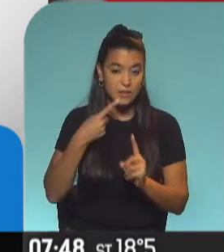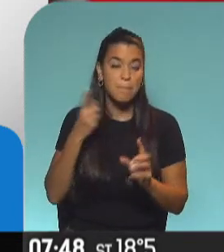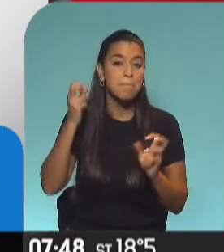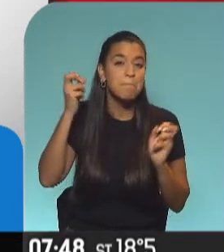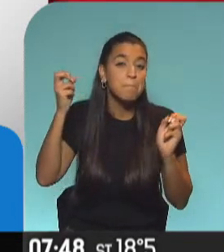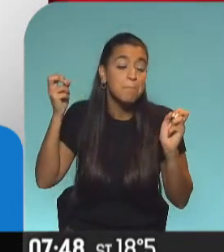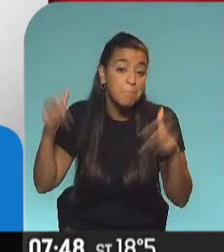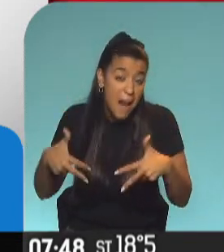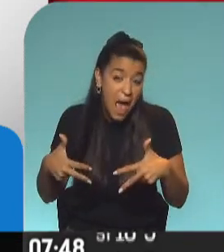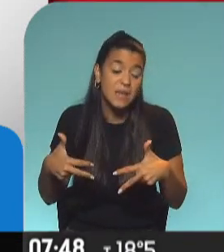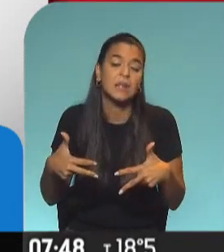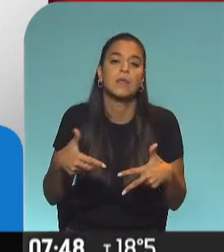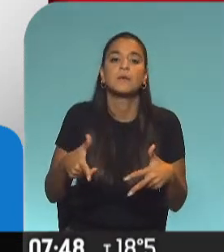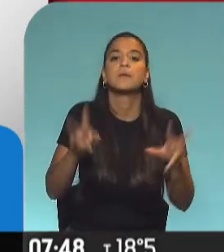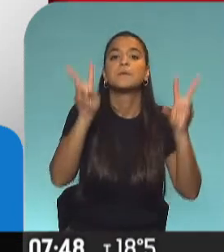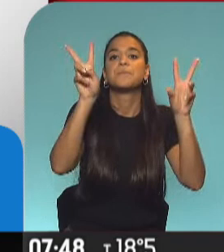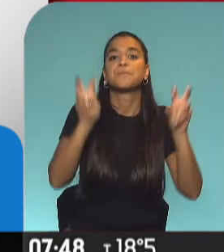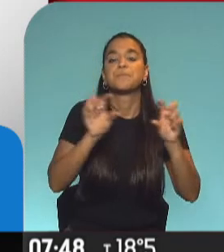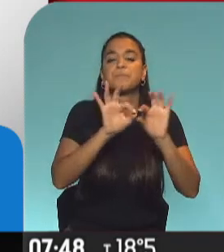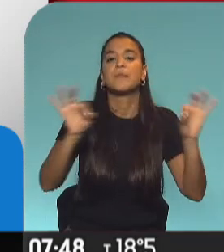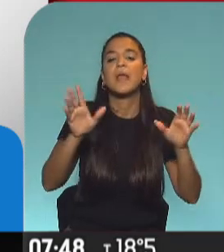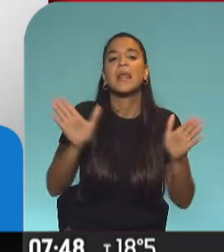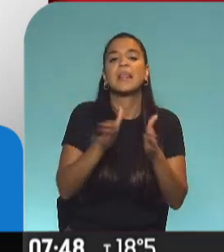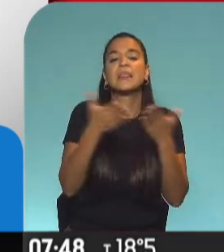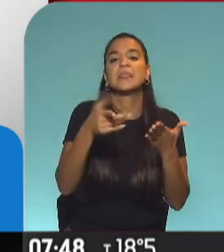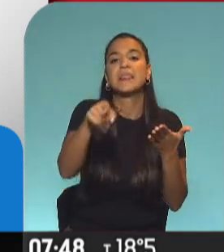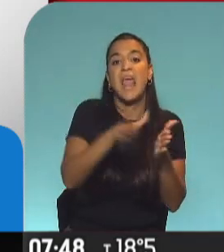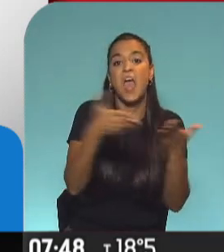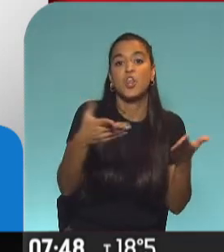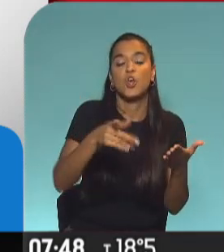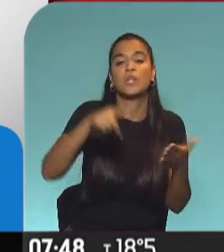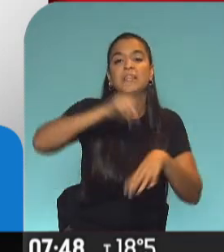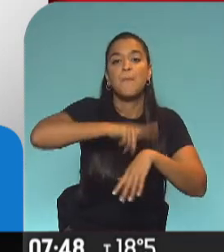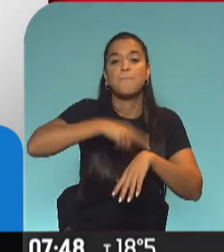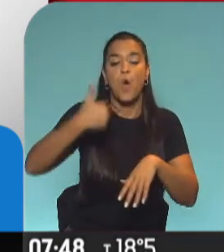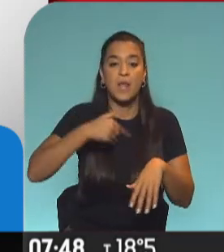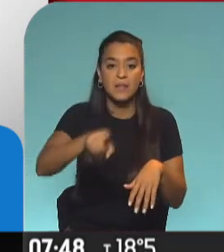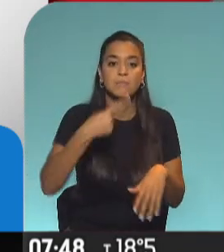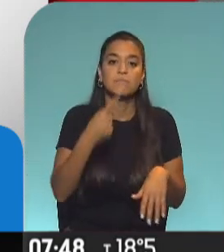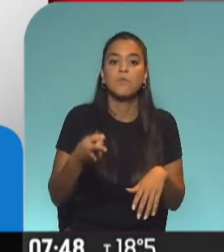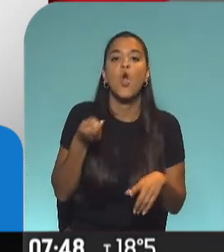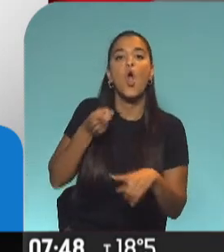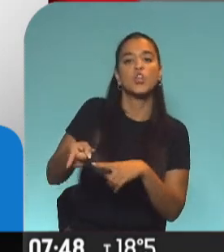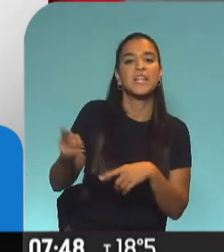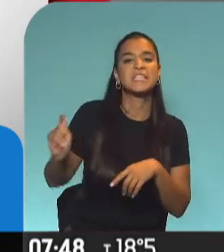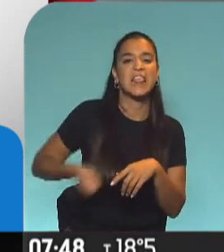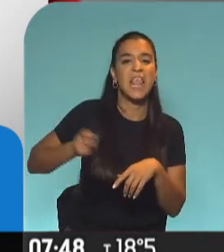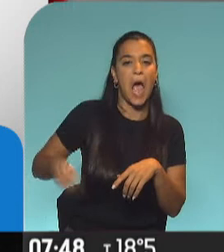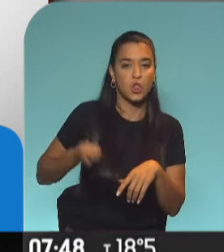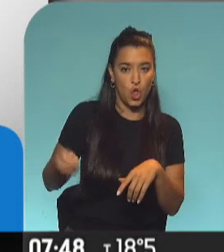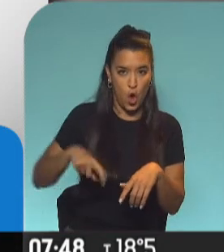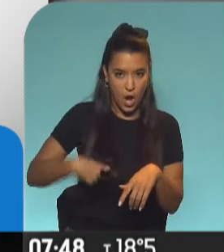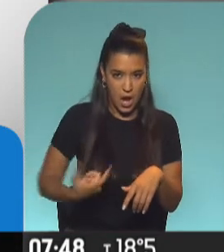que en este caso titula el diario Tiempo Argentino en aquella oportunidad, una estrategia antisindical. Dijo